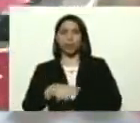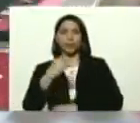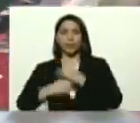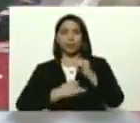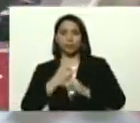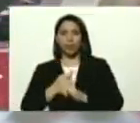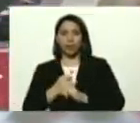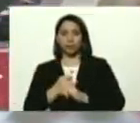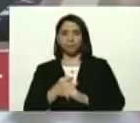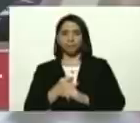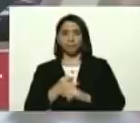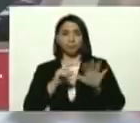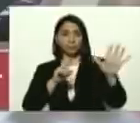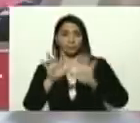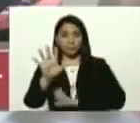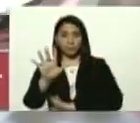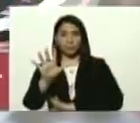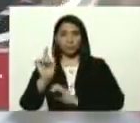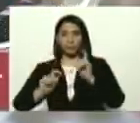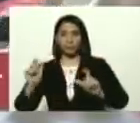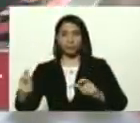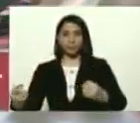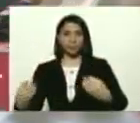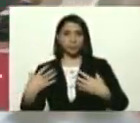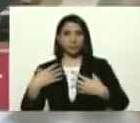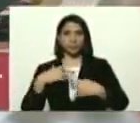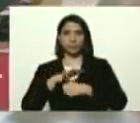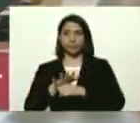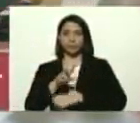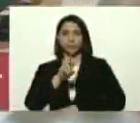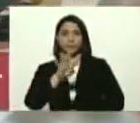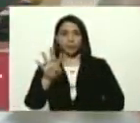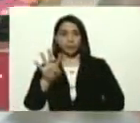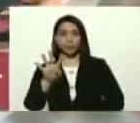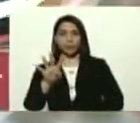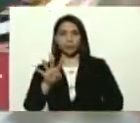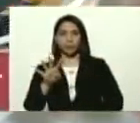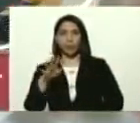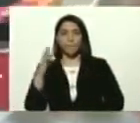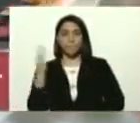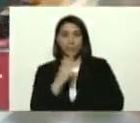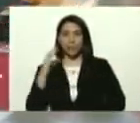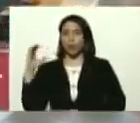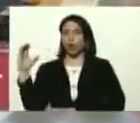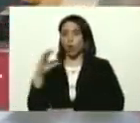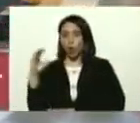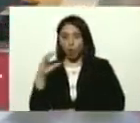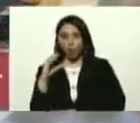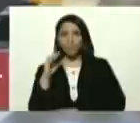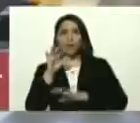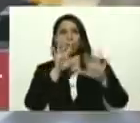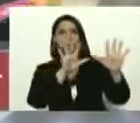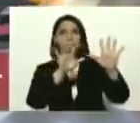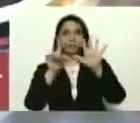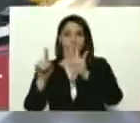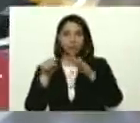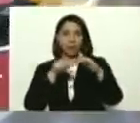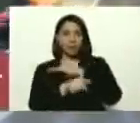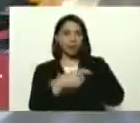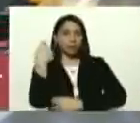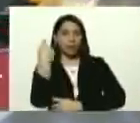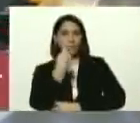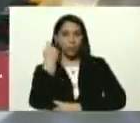De esos 65 casos, 24 son de Colombia, 16 entraron por